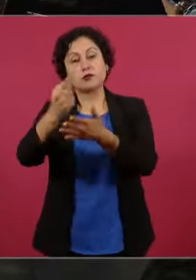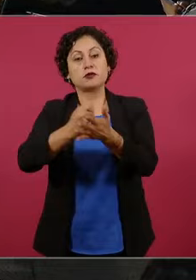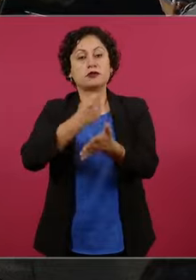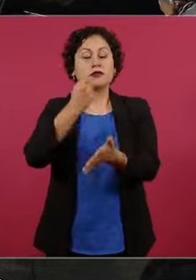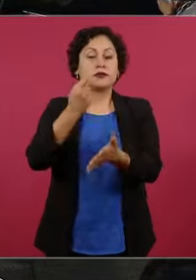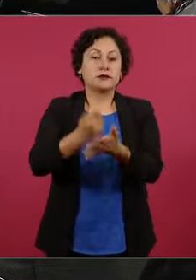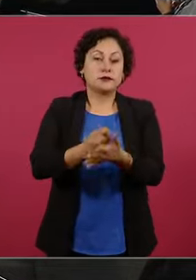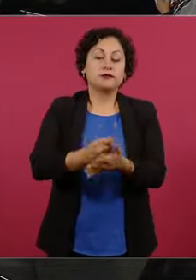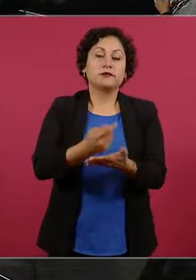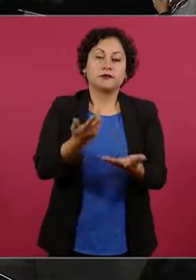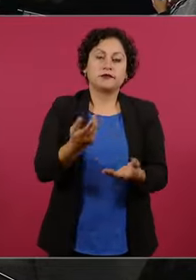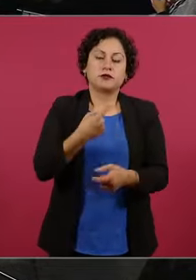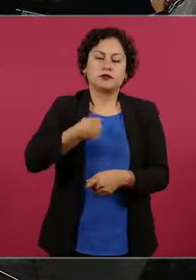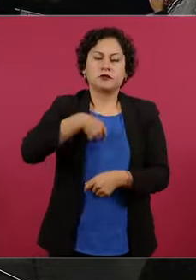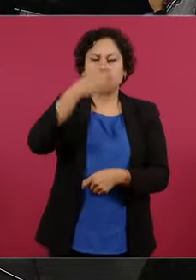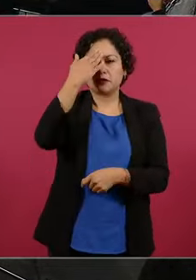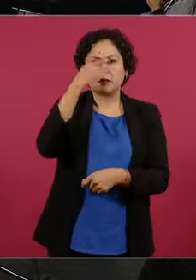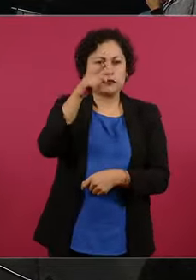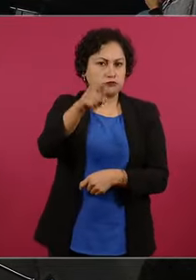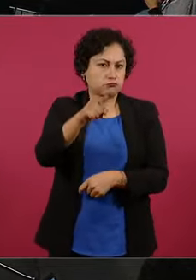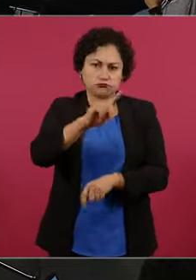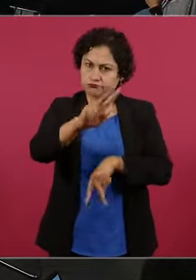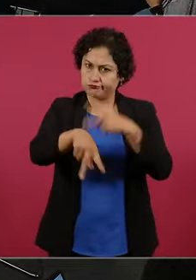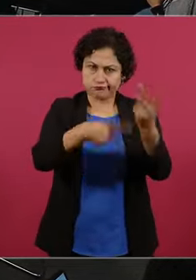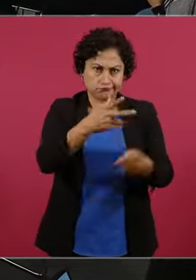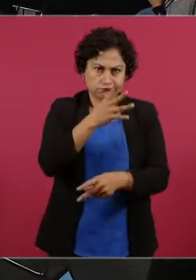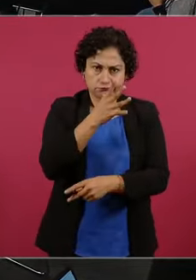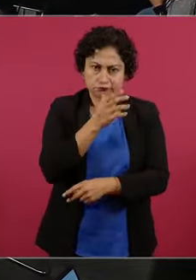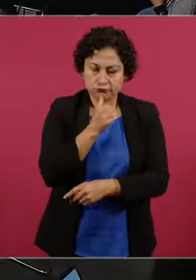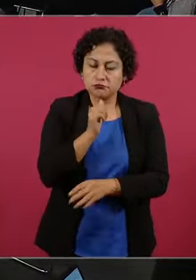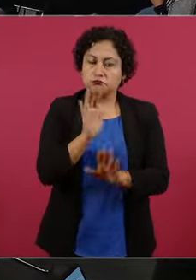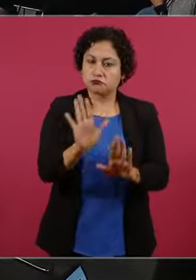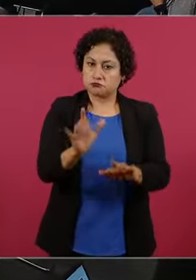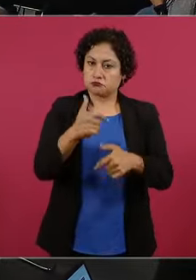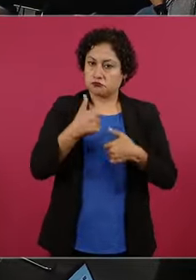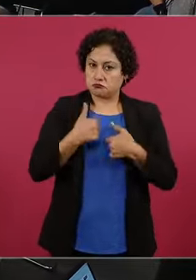pudo acudir al informe y comparto